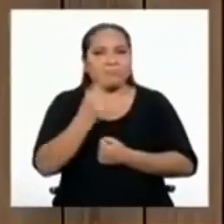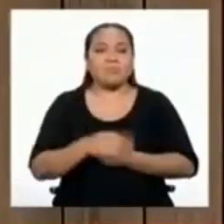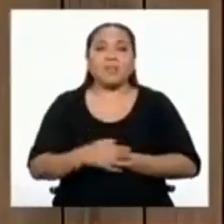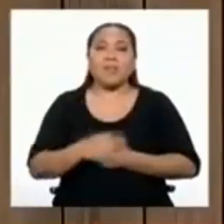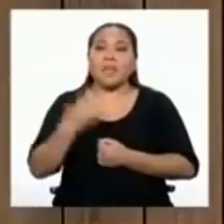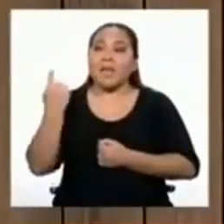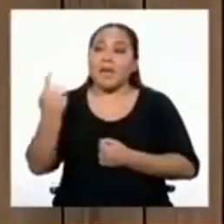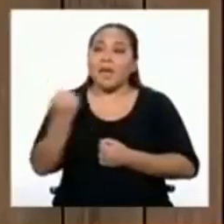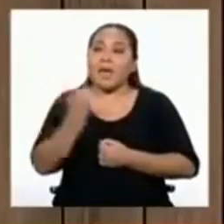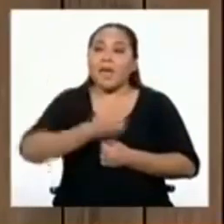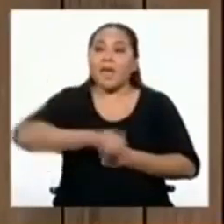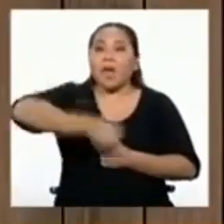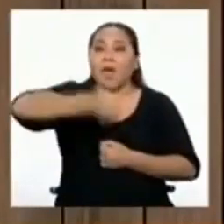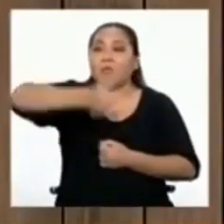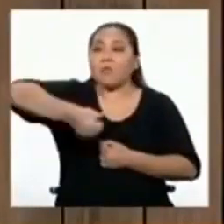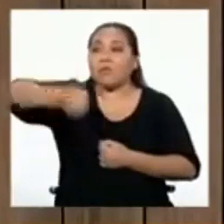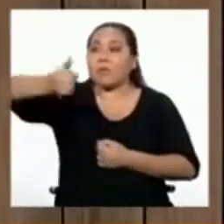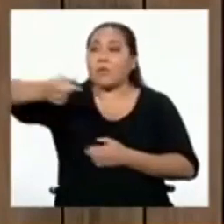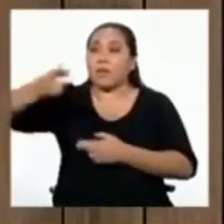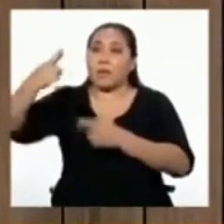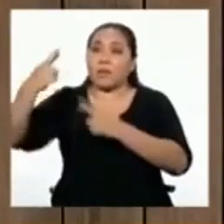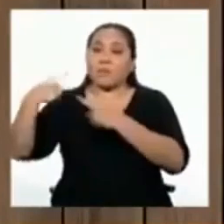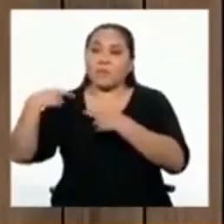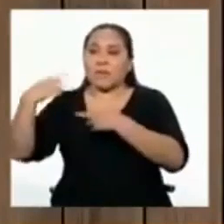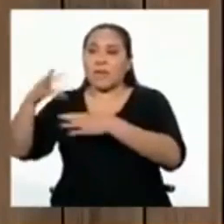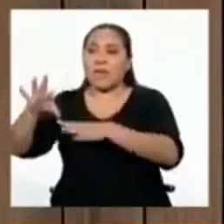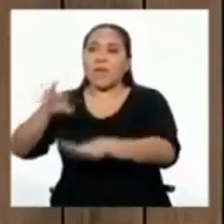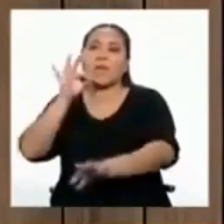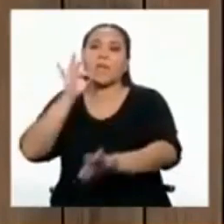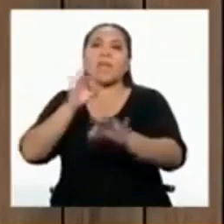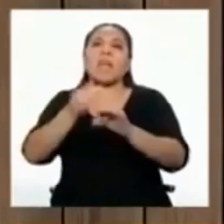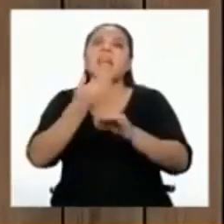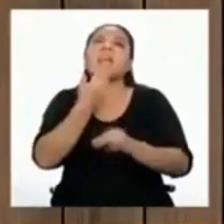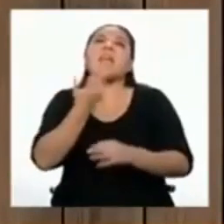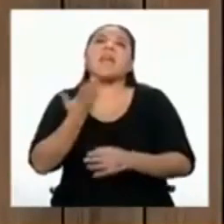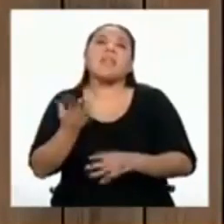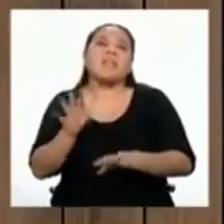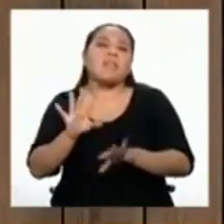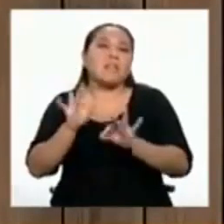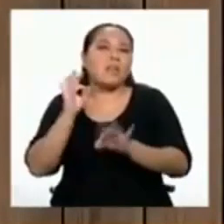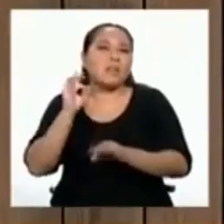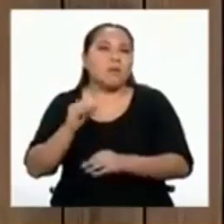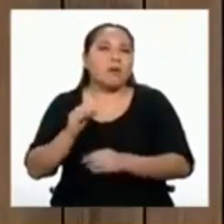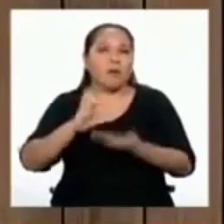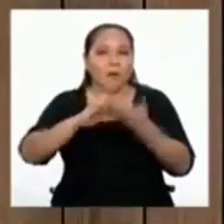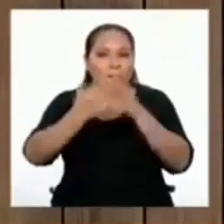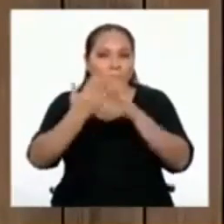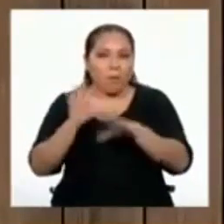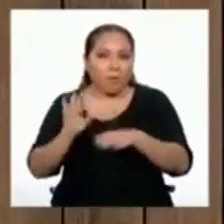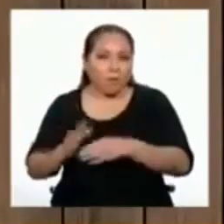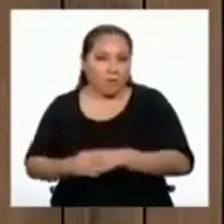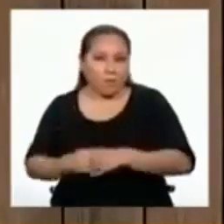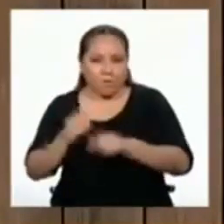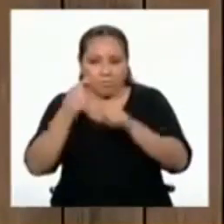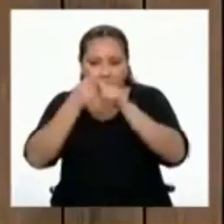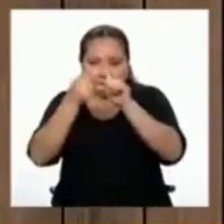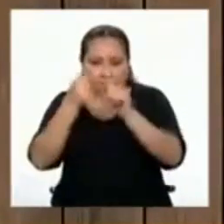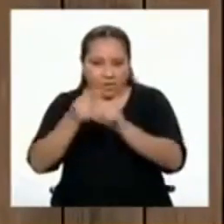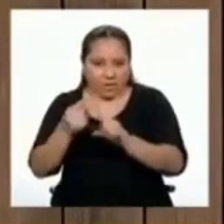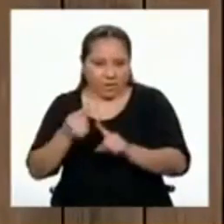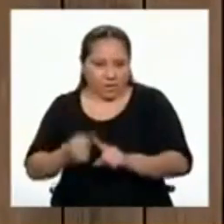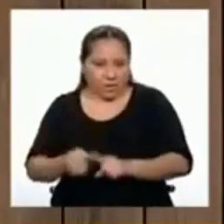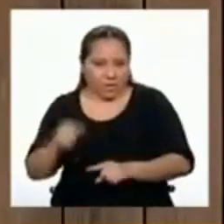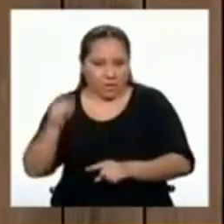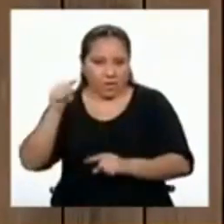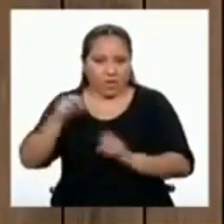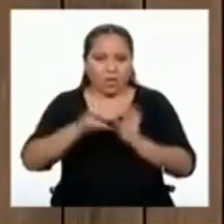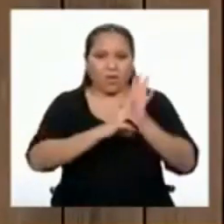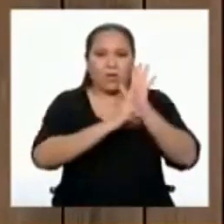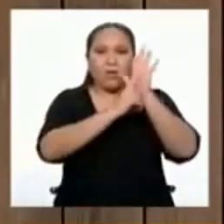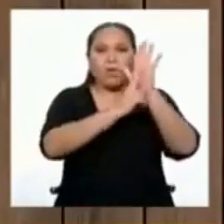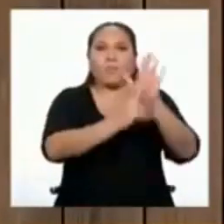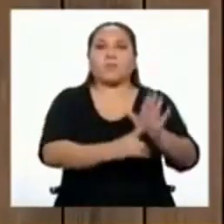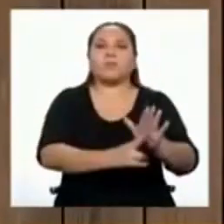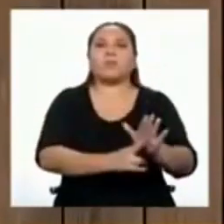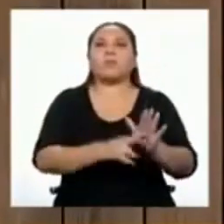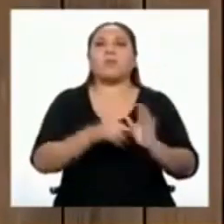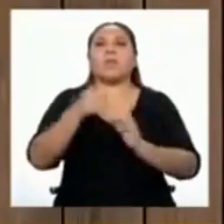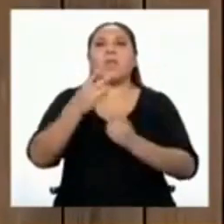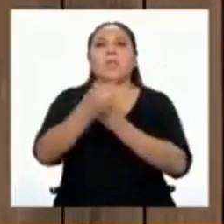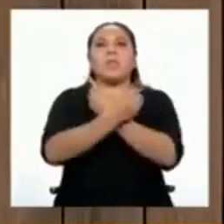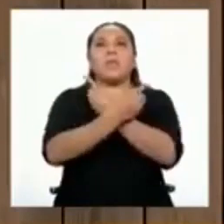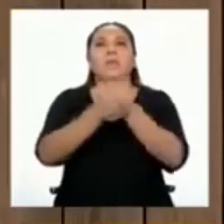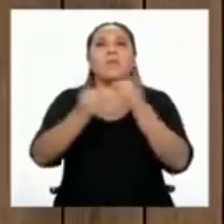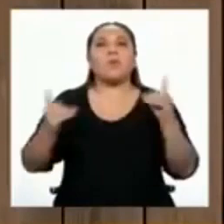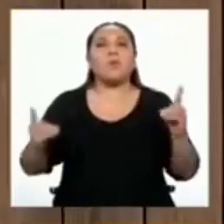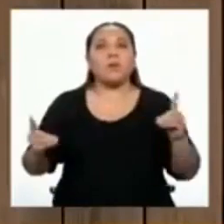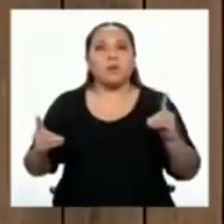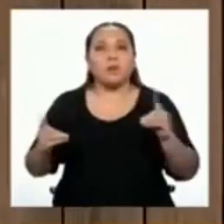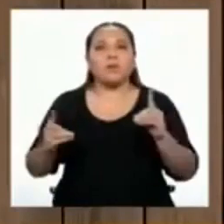cada autoridad a cargo ha sido elegida por el pueblo. En los diferentes niveles de gobierno, ellos nos representan, bajo una